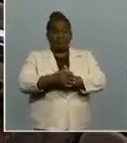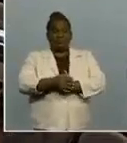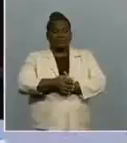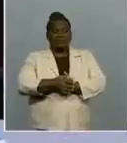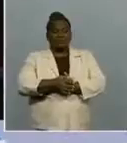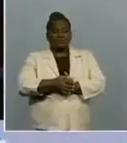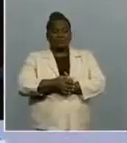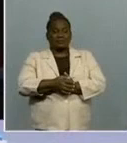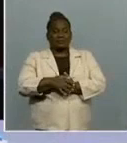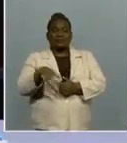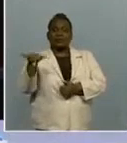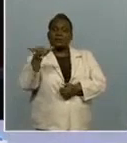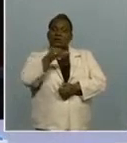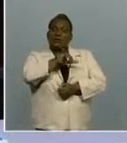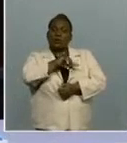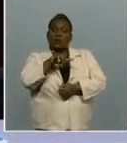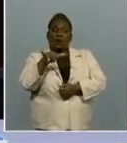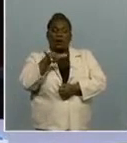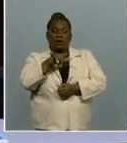e igualmente